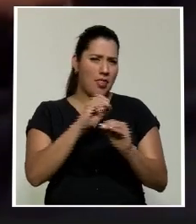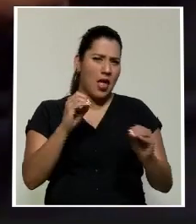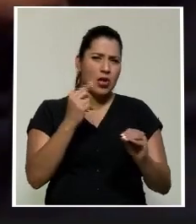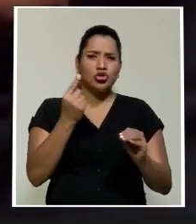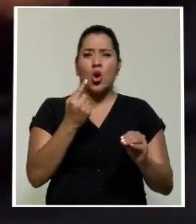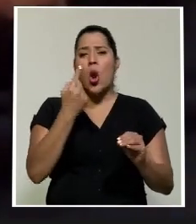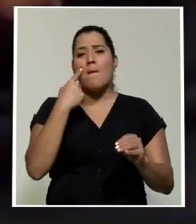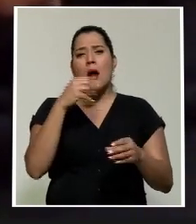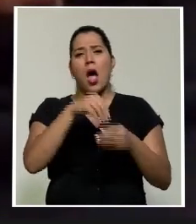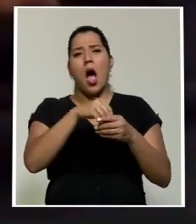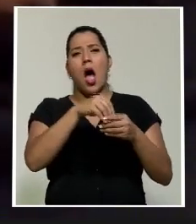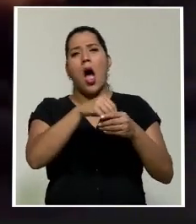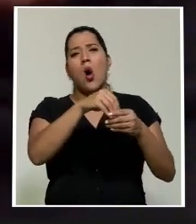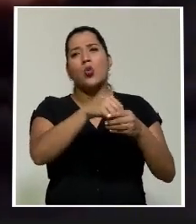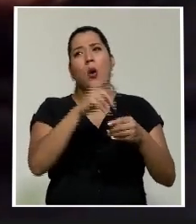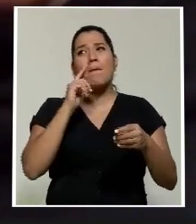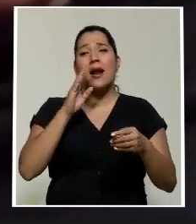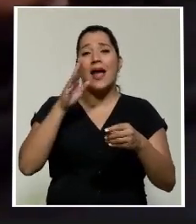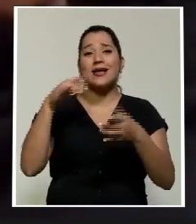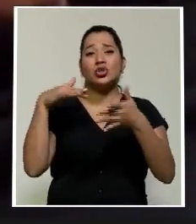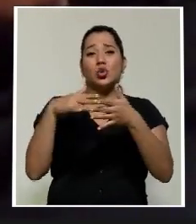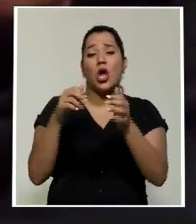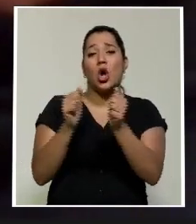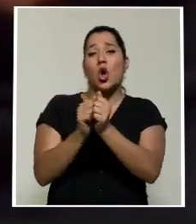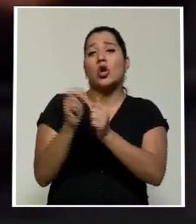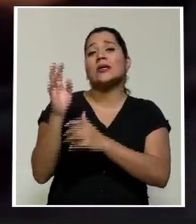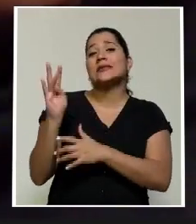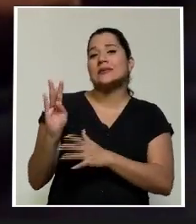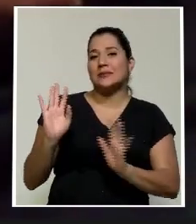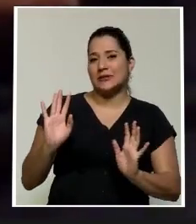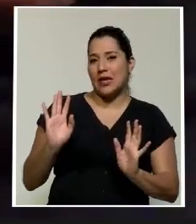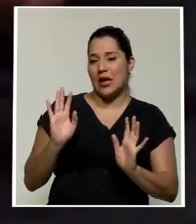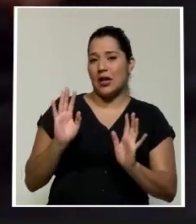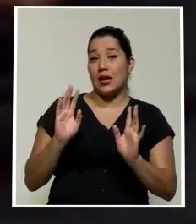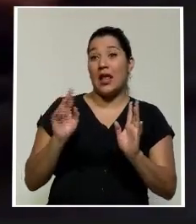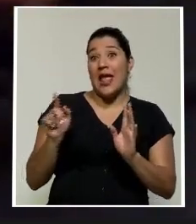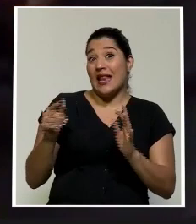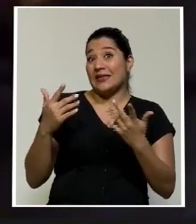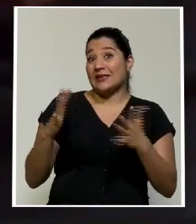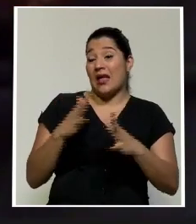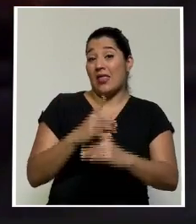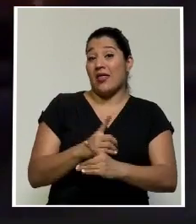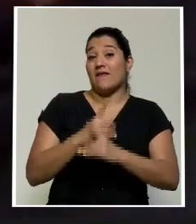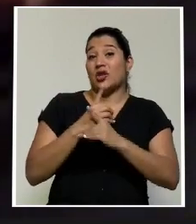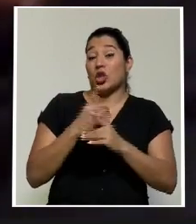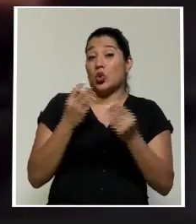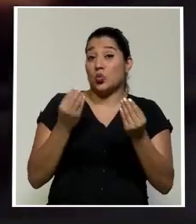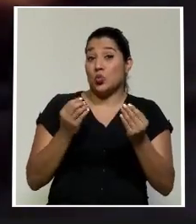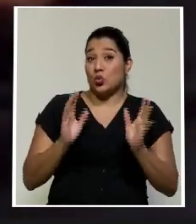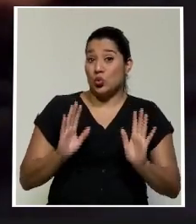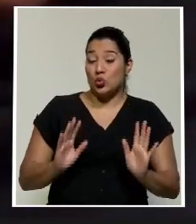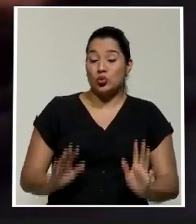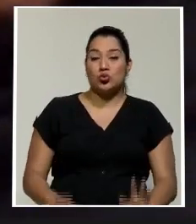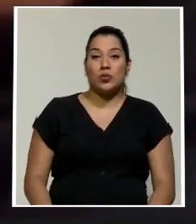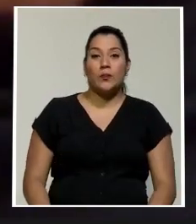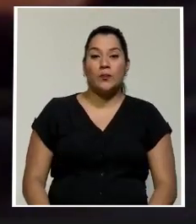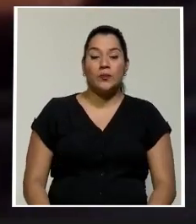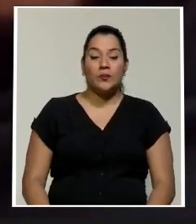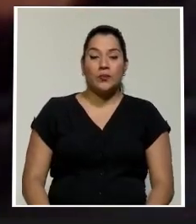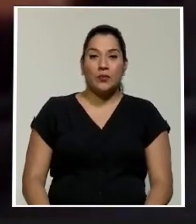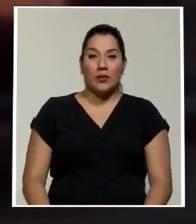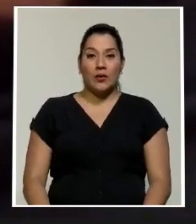estudiar alguna vez con su esposa, que era todo y lo han defendido mucho otros exfuncionarios